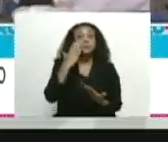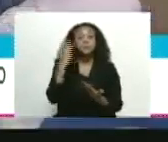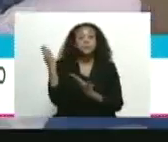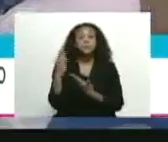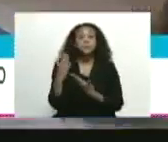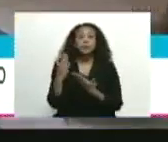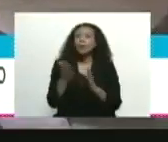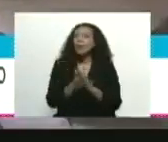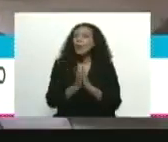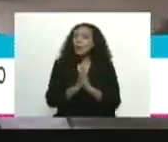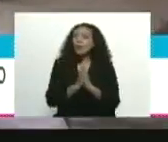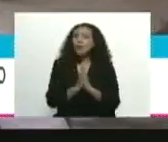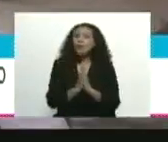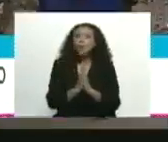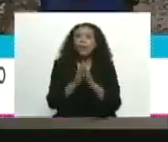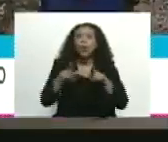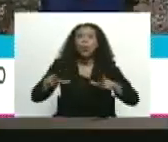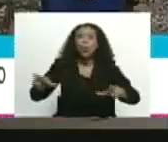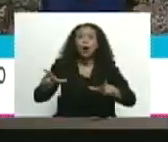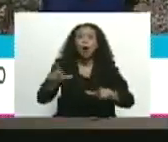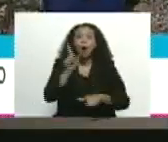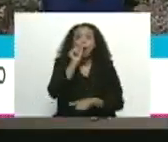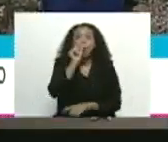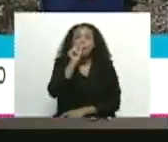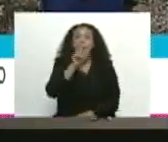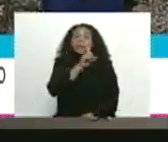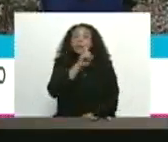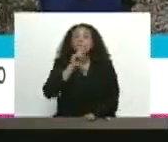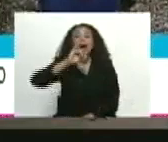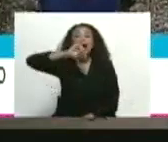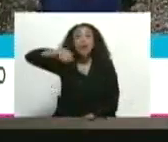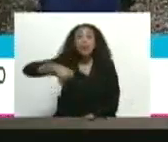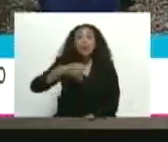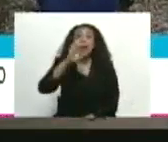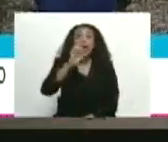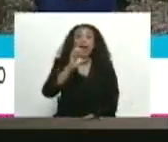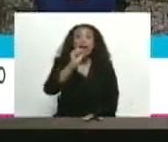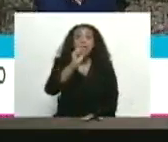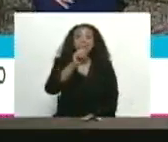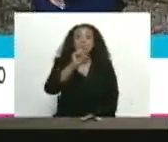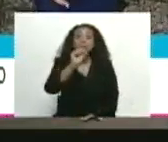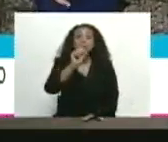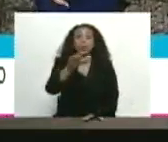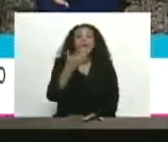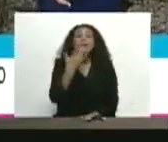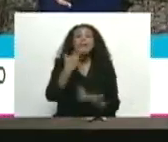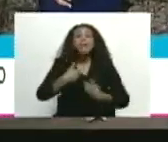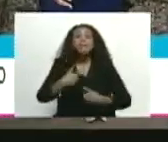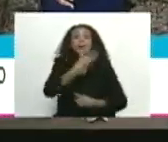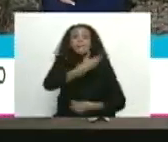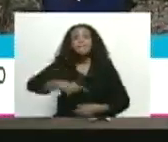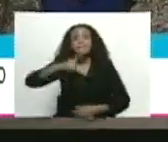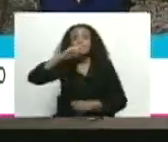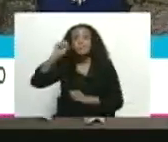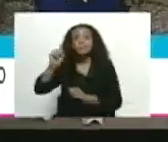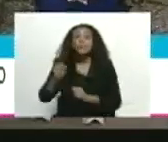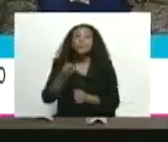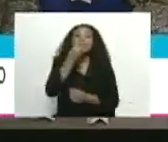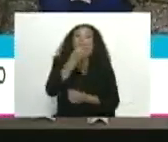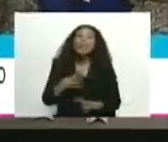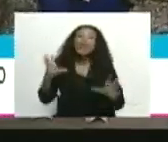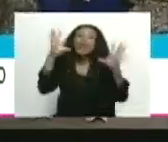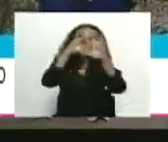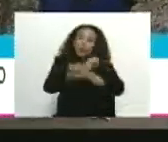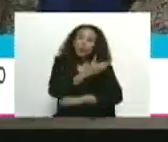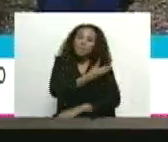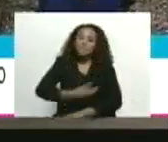Vamos a ponernos aquí a Jesús, quien practica un deporte. Jesús, ¿qué le dirías al presidente? Buenas noches,